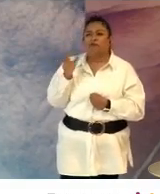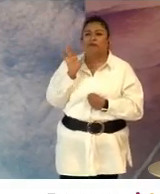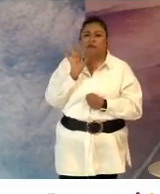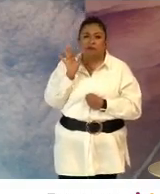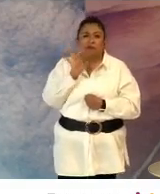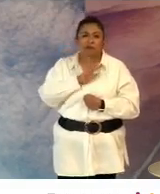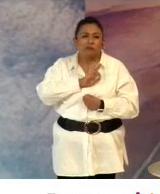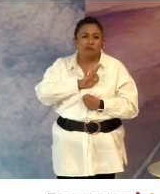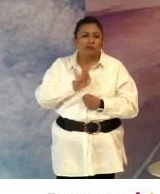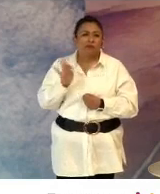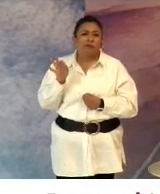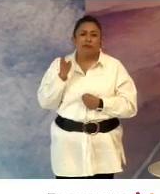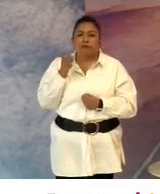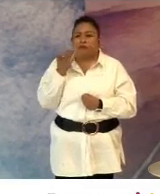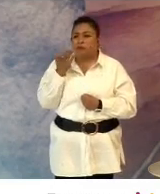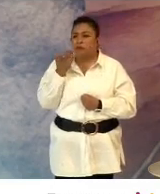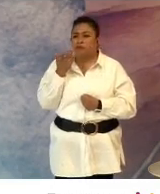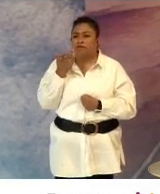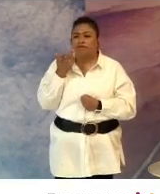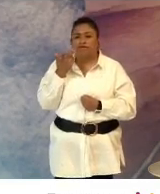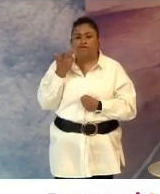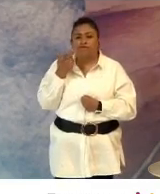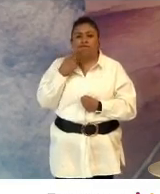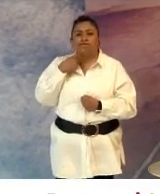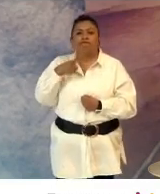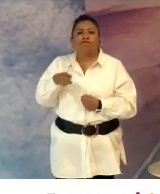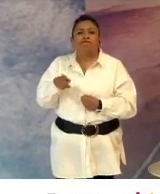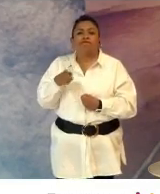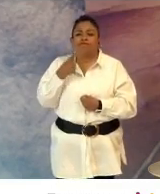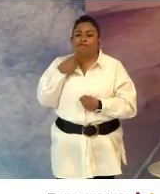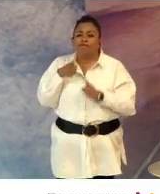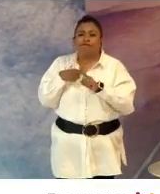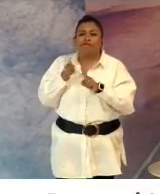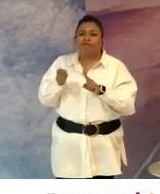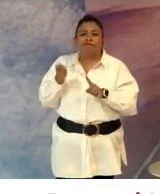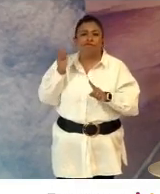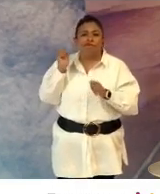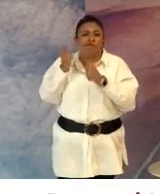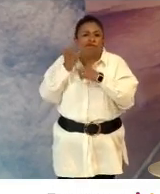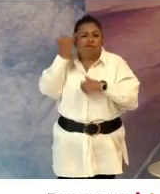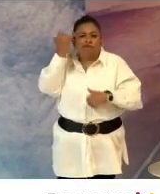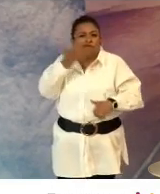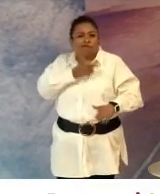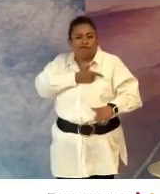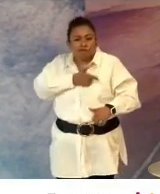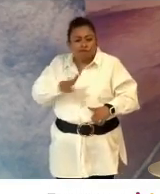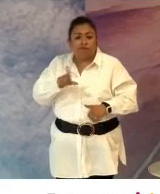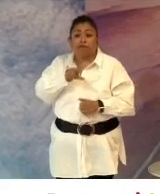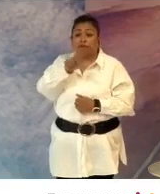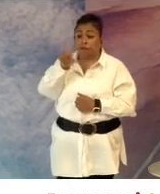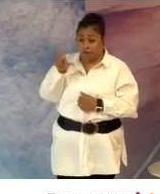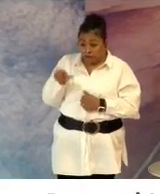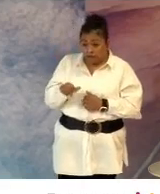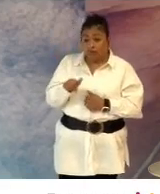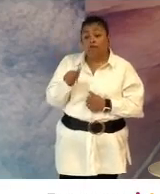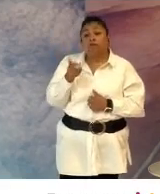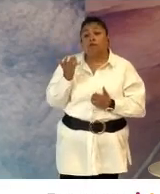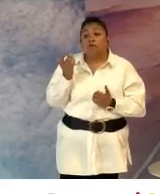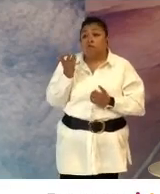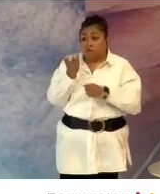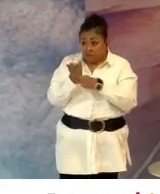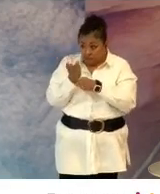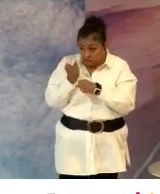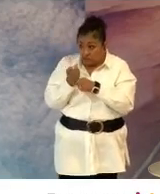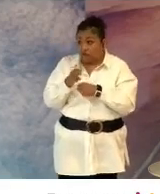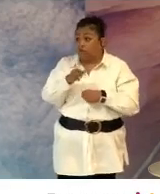protestar contra ideas que no nos gustan, y después podemos